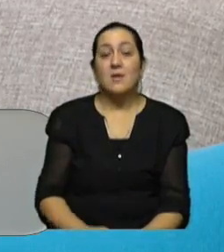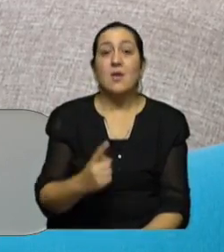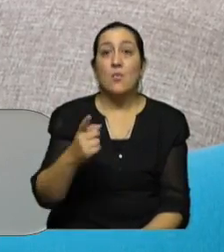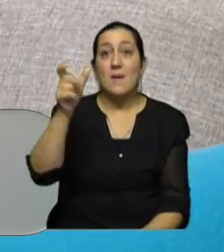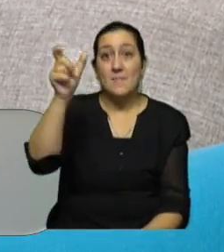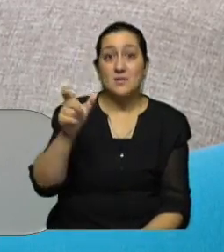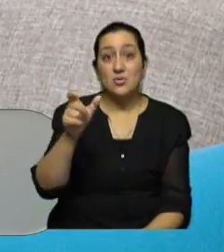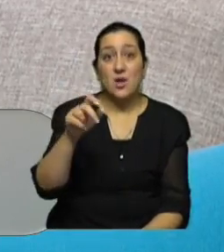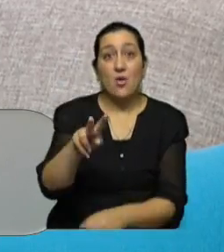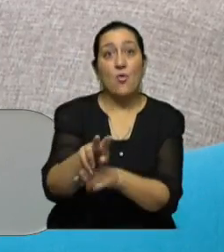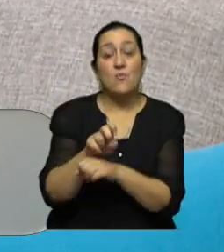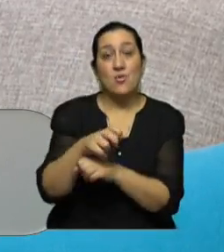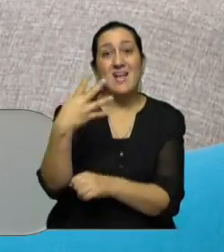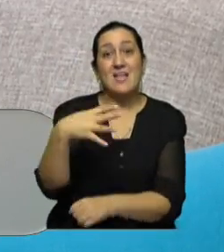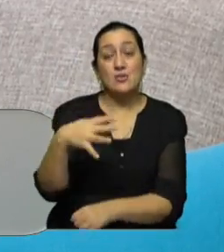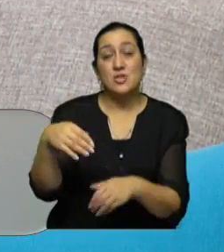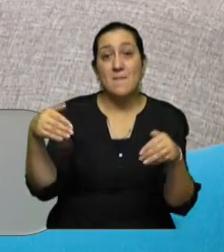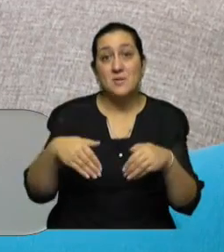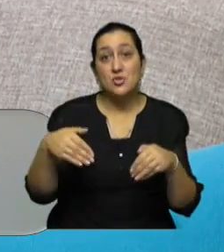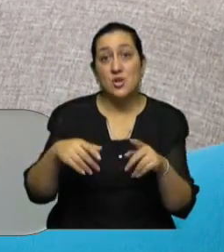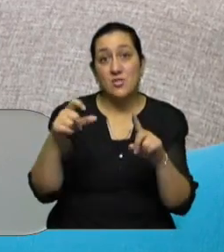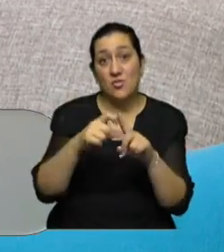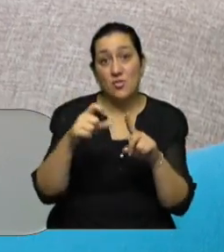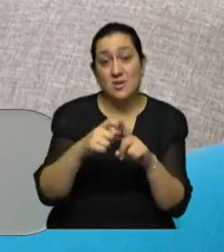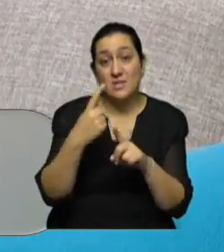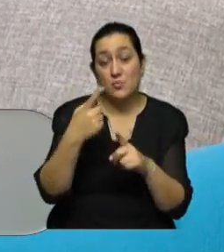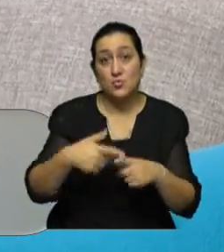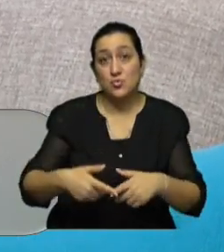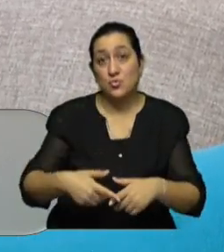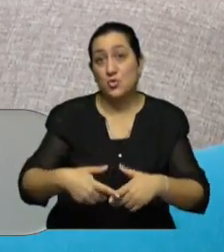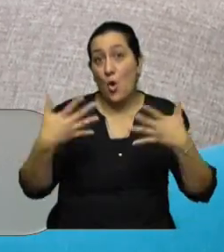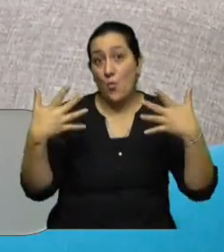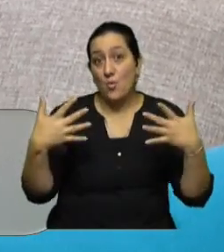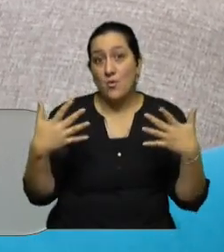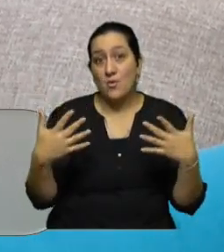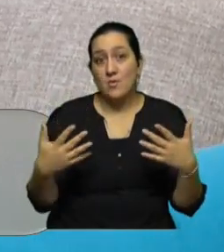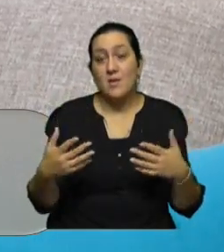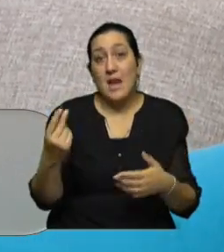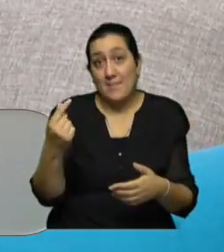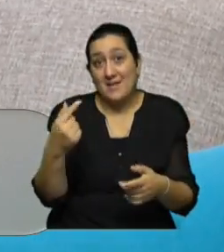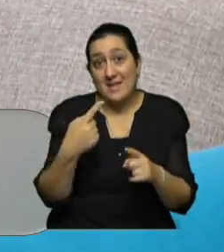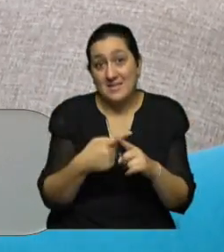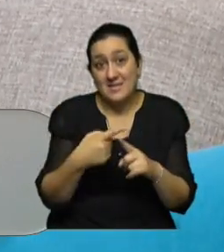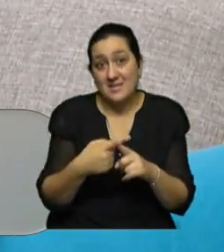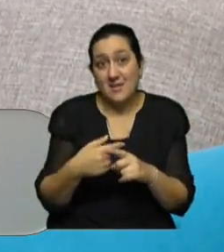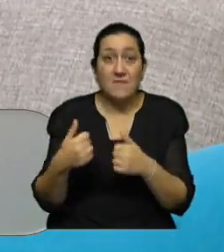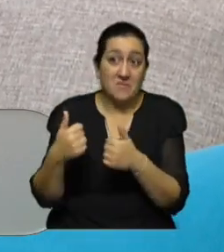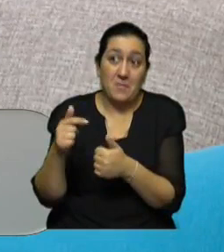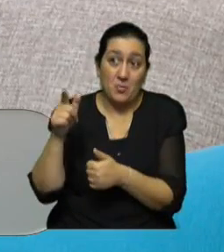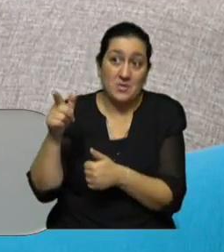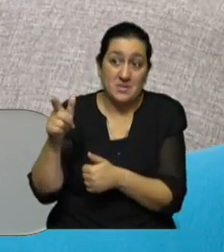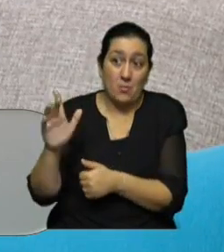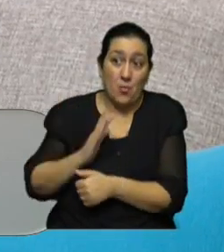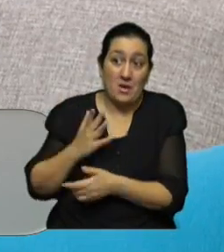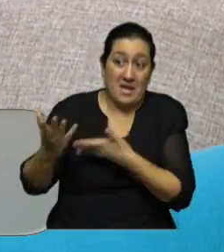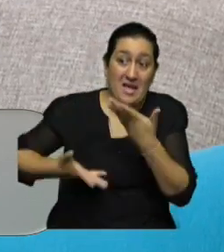media hora. Entonces, yo dije, no, o sea, no, plata existe. Capaz está mal distribuida, bueno, bien por ella que tiene, ¿no?, el éxito